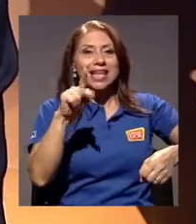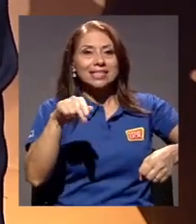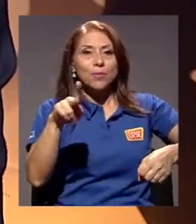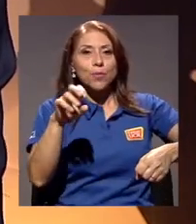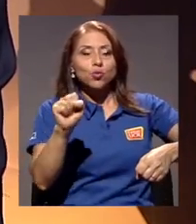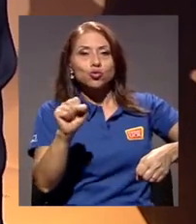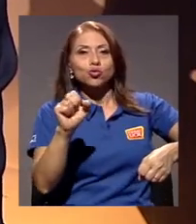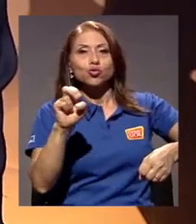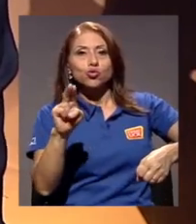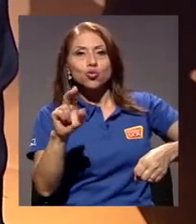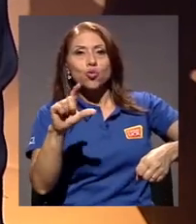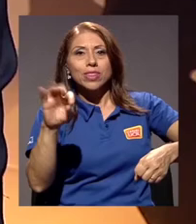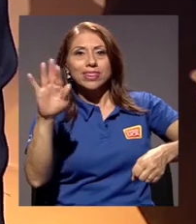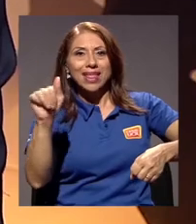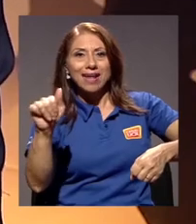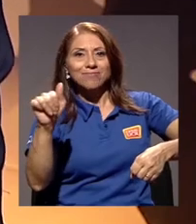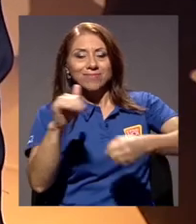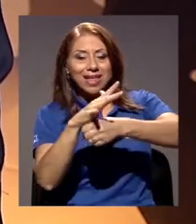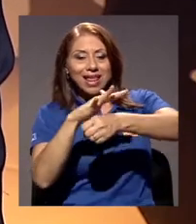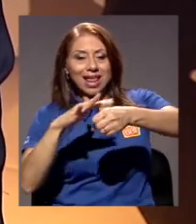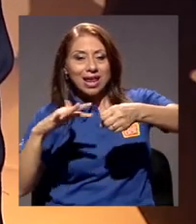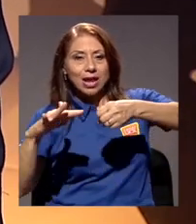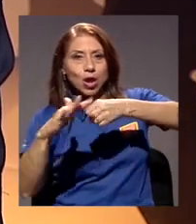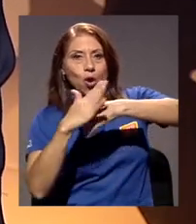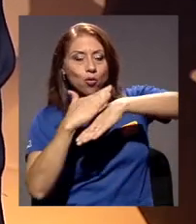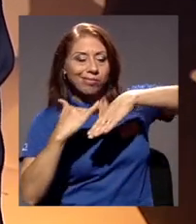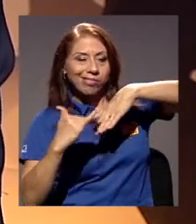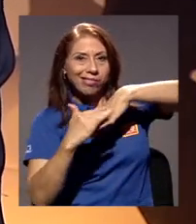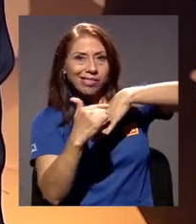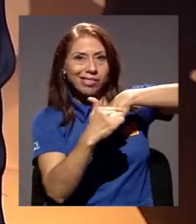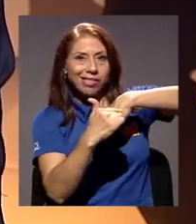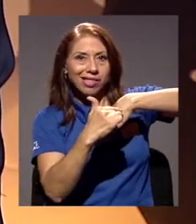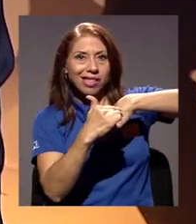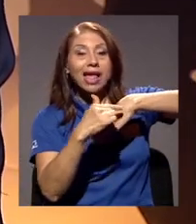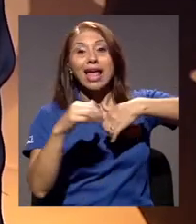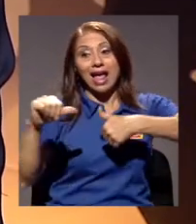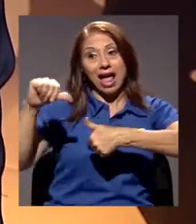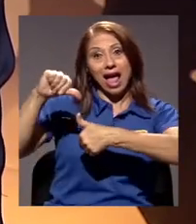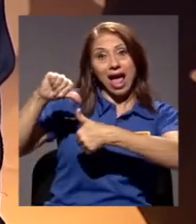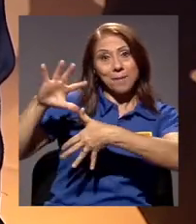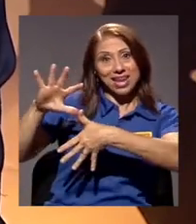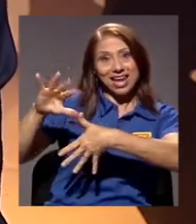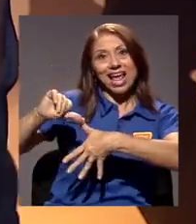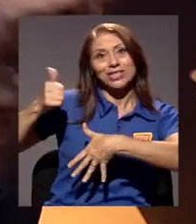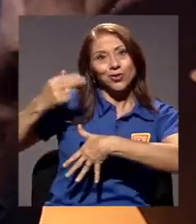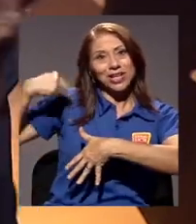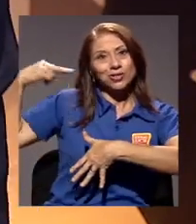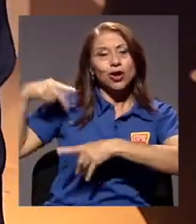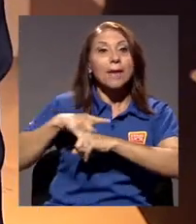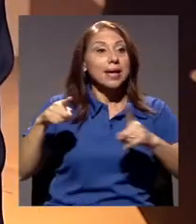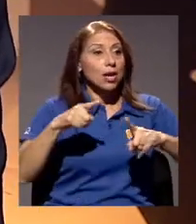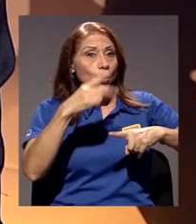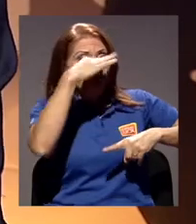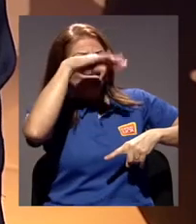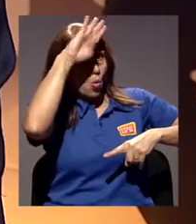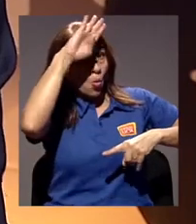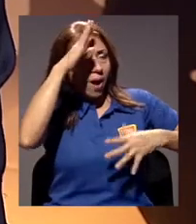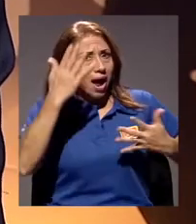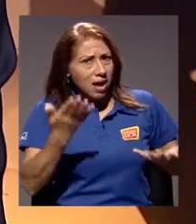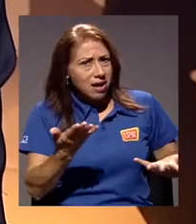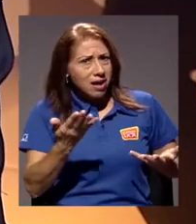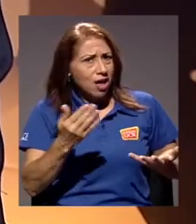meridional del agua el resto de américa es otra historia pero cuba no tiene el derecho a ser un estado independiente